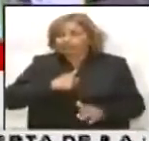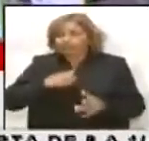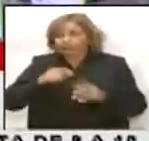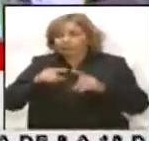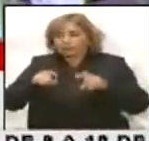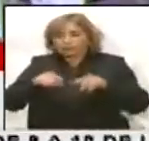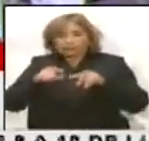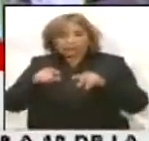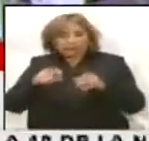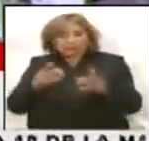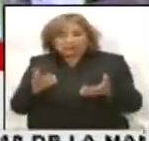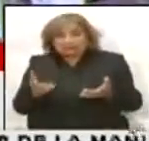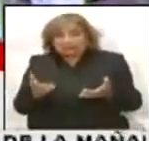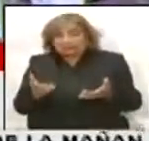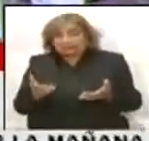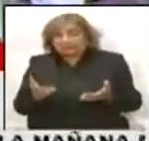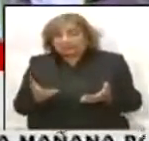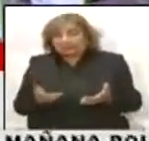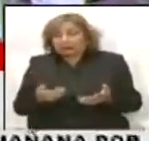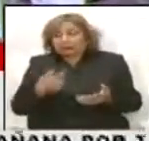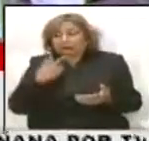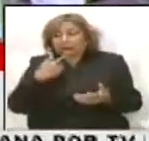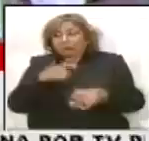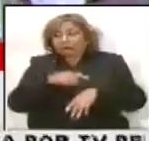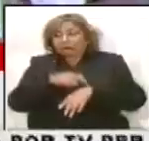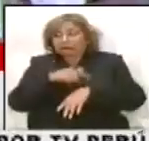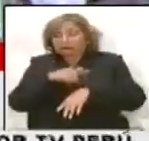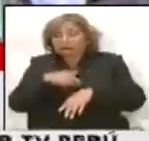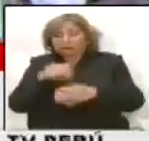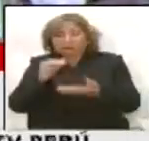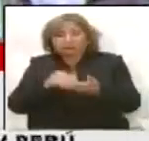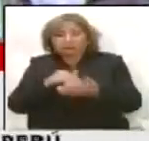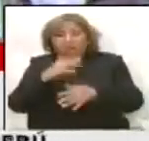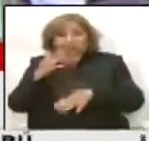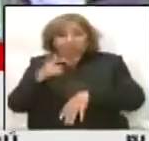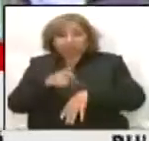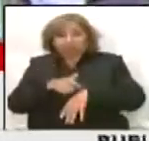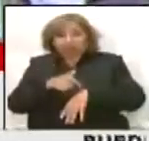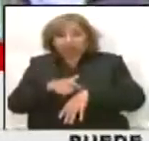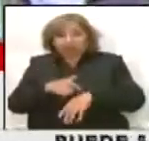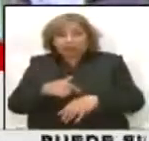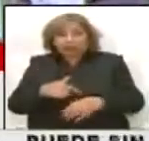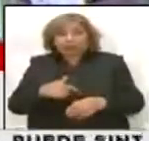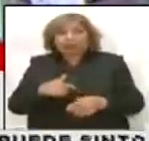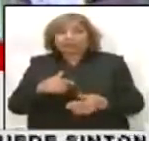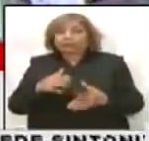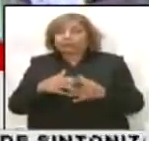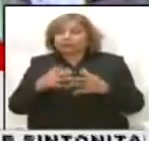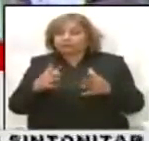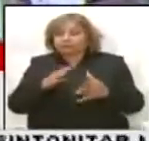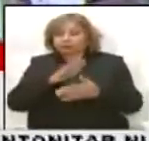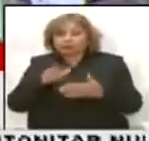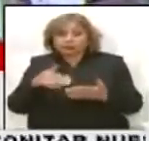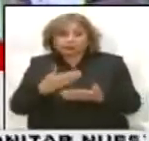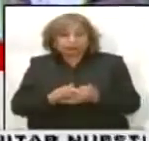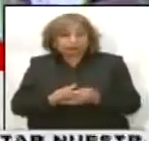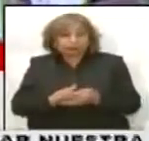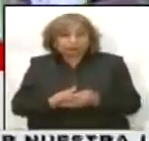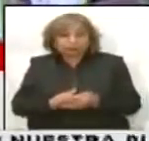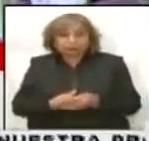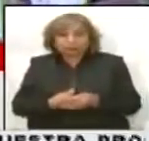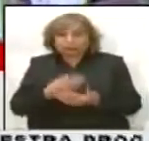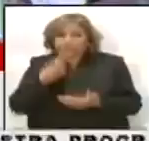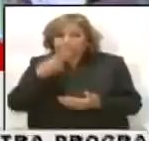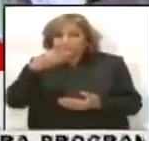que decirlo, y un video que duraba mucho más tiempo, no ha sido pasado en su integralidad, ni siquiera tenemos